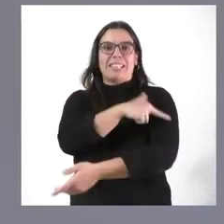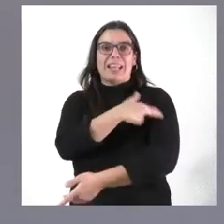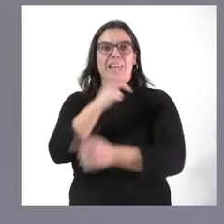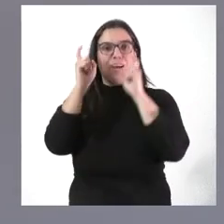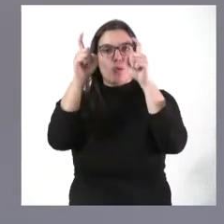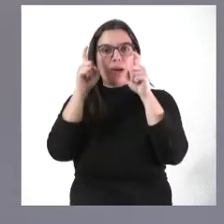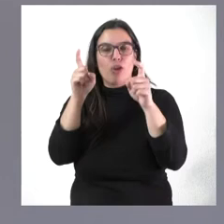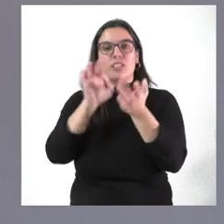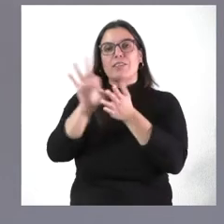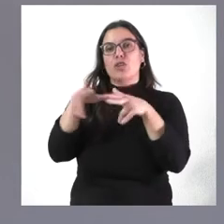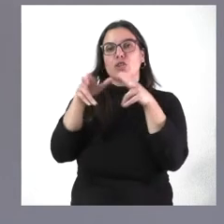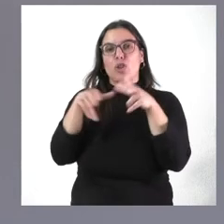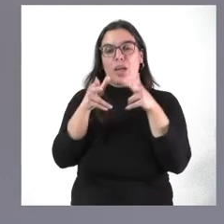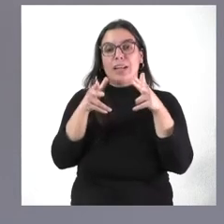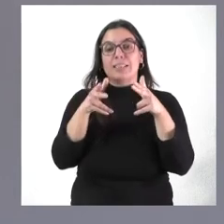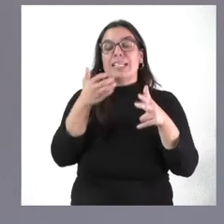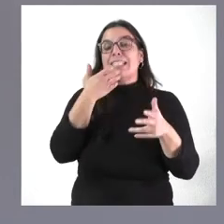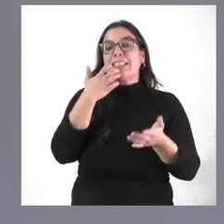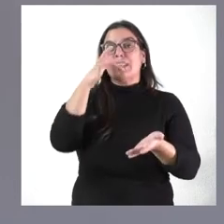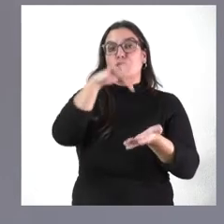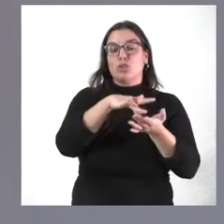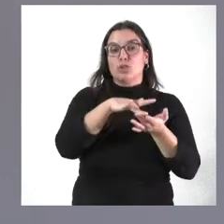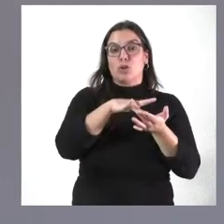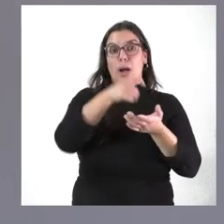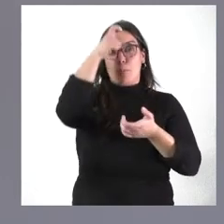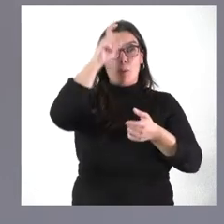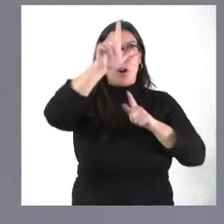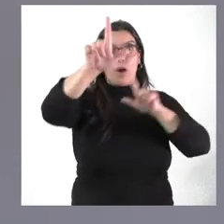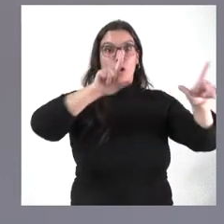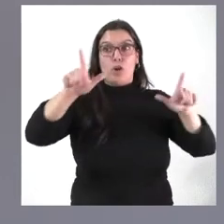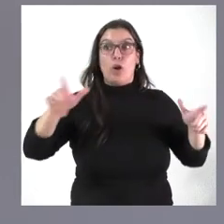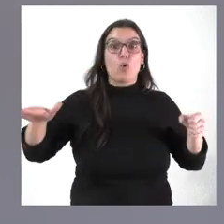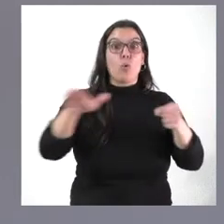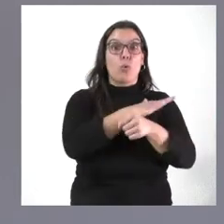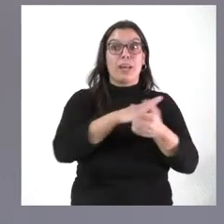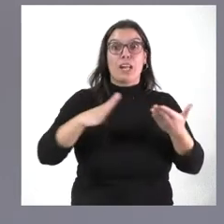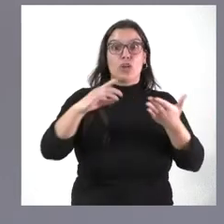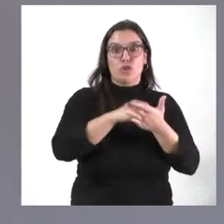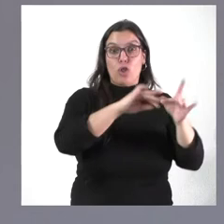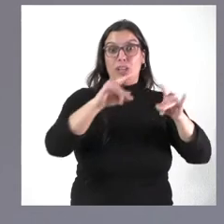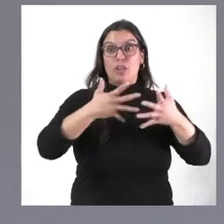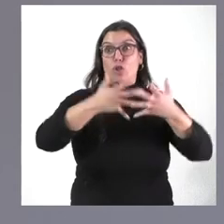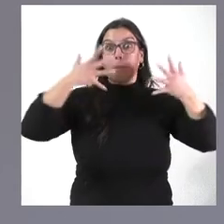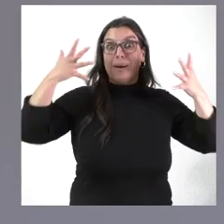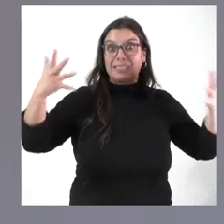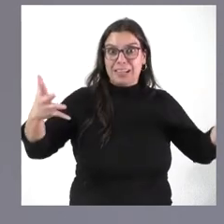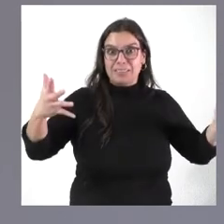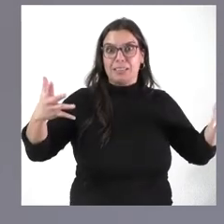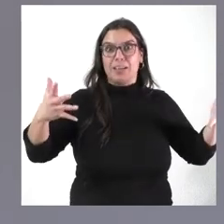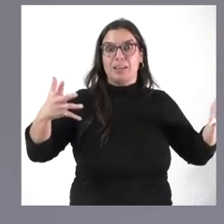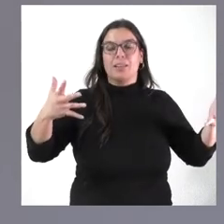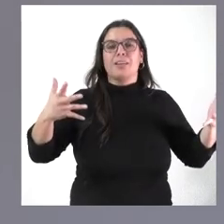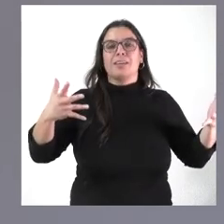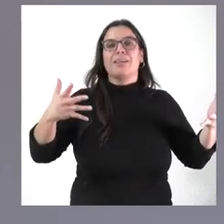y seguridad sociales es más caro una comunidad Autónoma que tiene más dispersión territorial que tiene más extensión territorial y que tiene una estructura poblacional